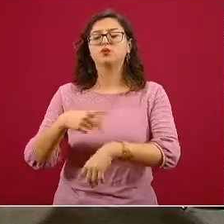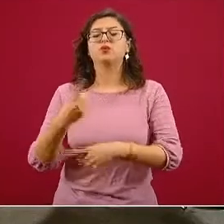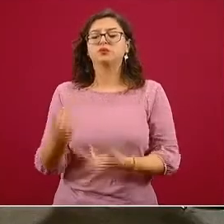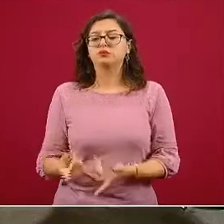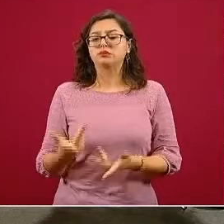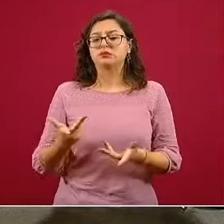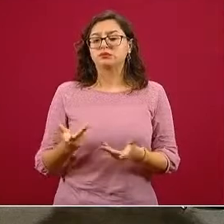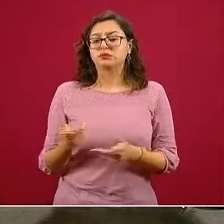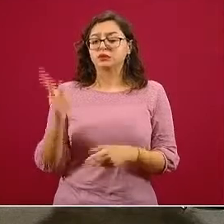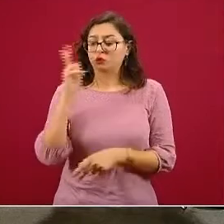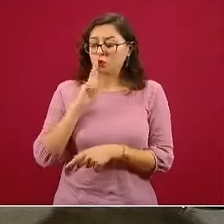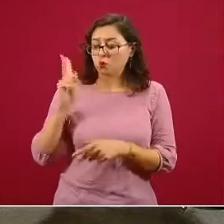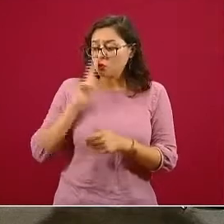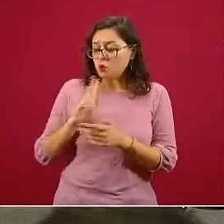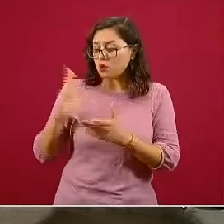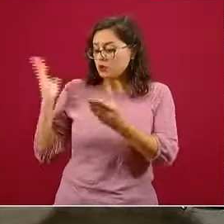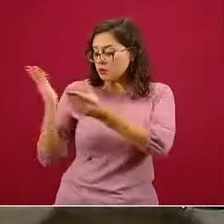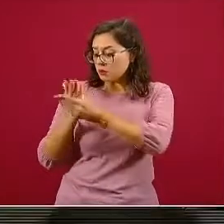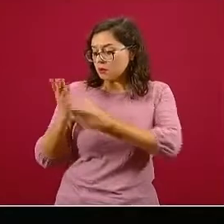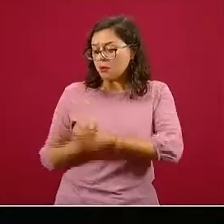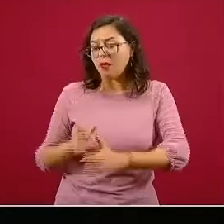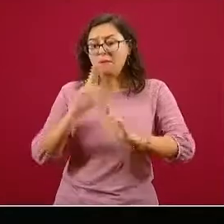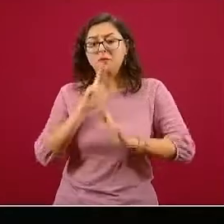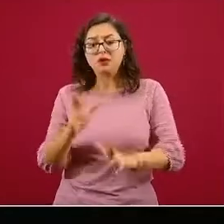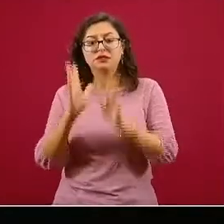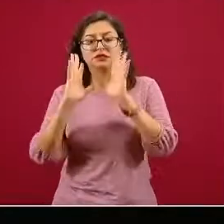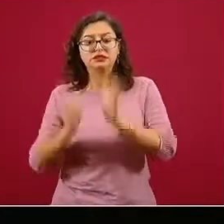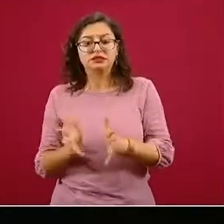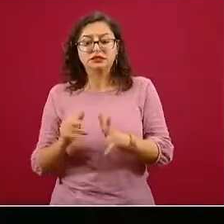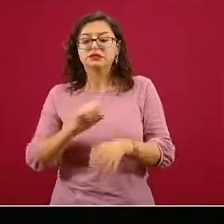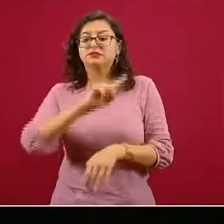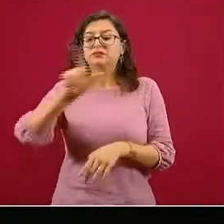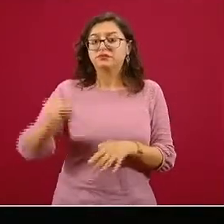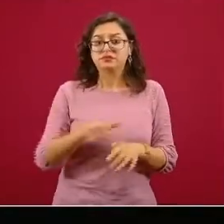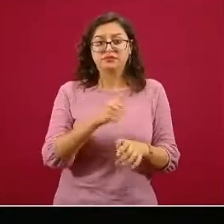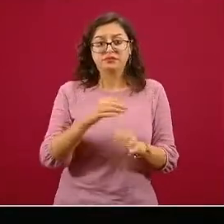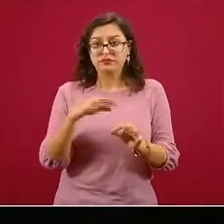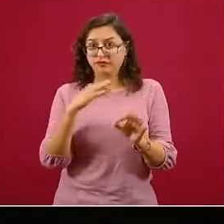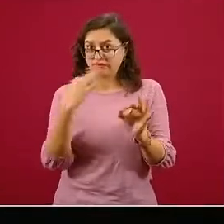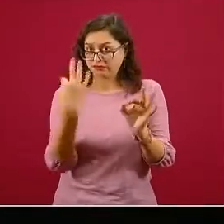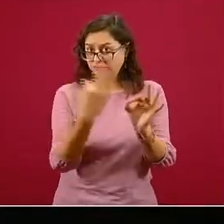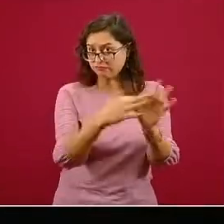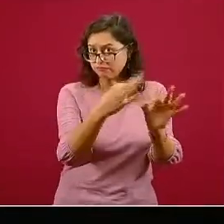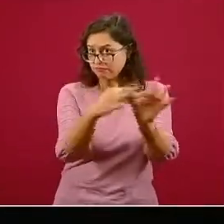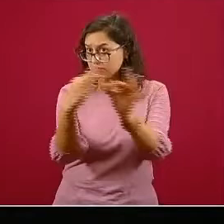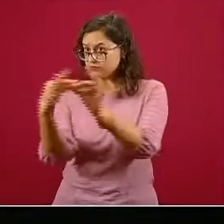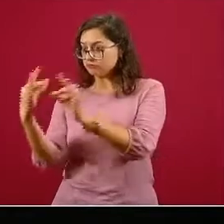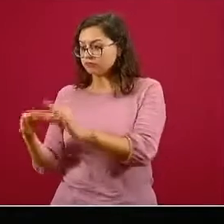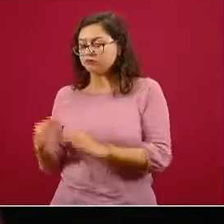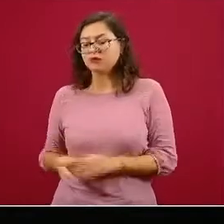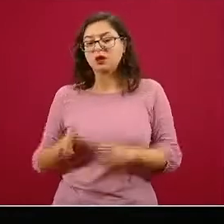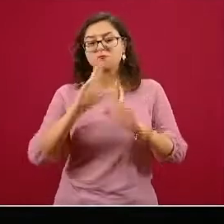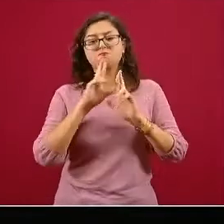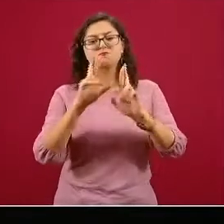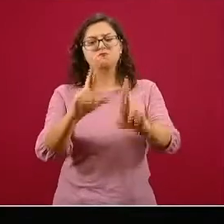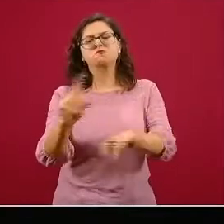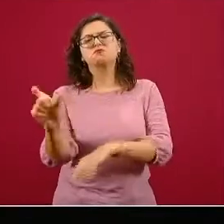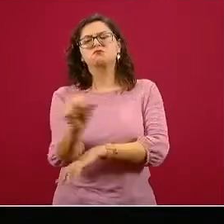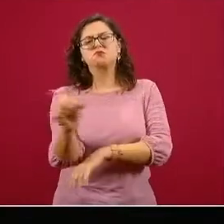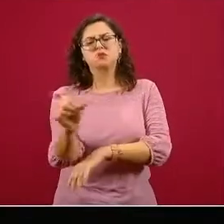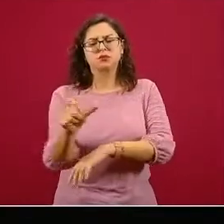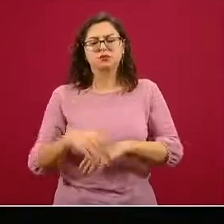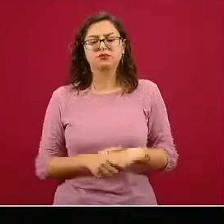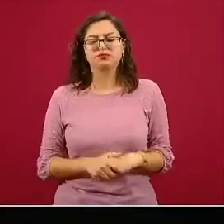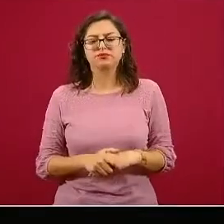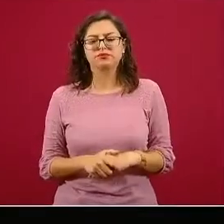que tienen de la prueba piloto y una vez que hayan finalizado todas las encuestas, ¿cuándo podrán compartirnos los resultados